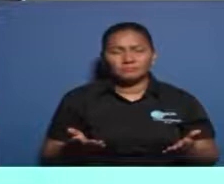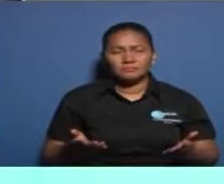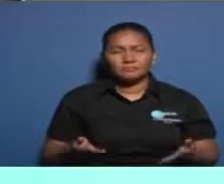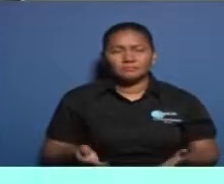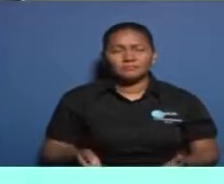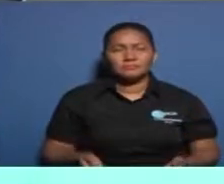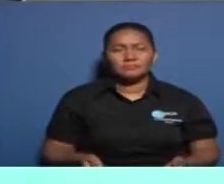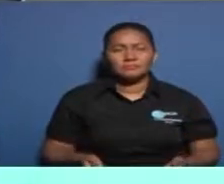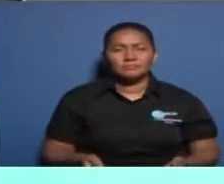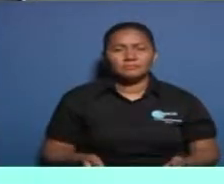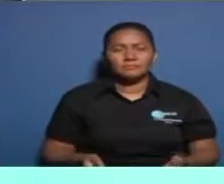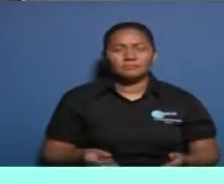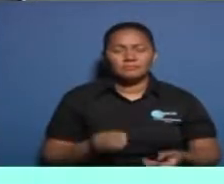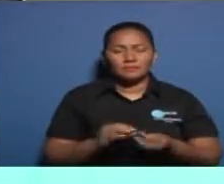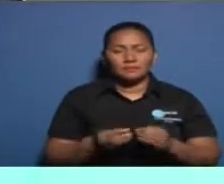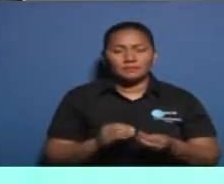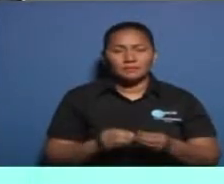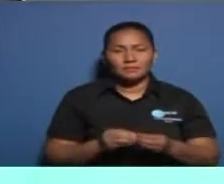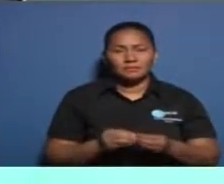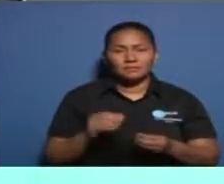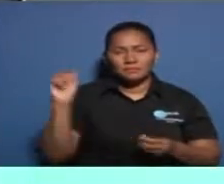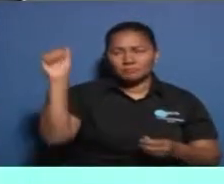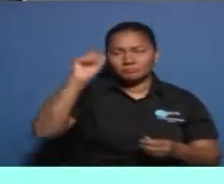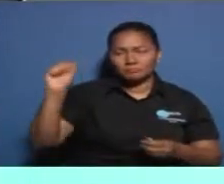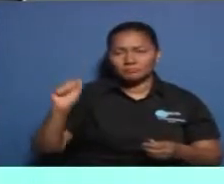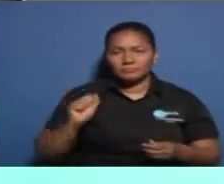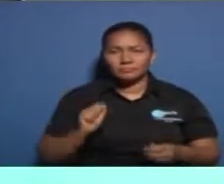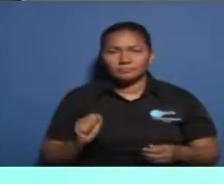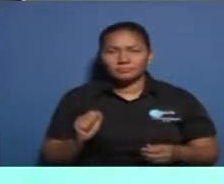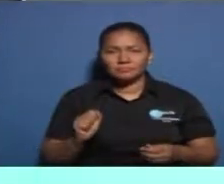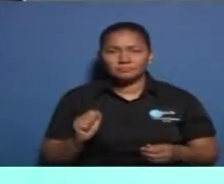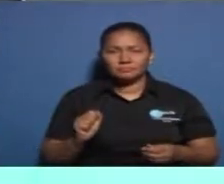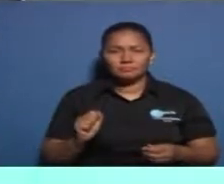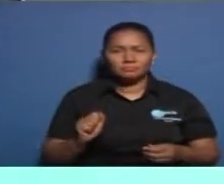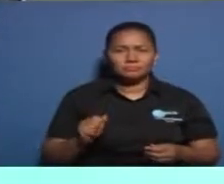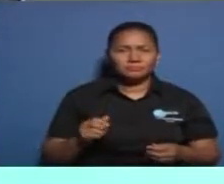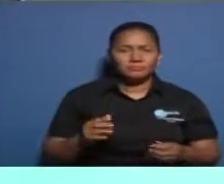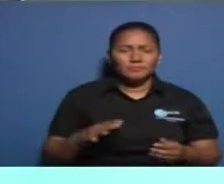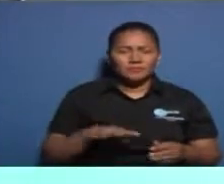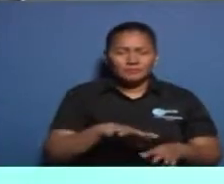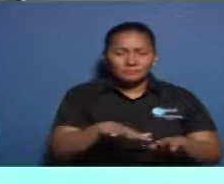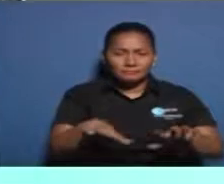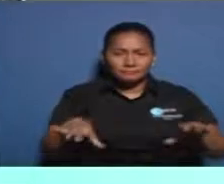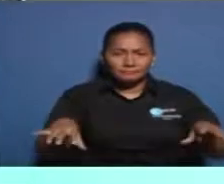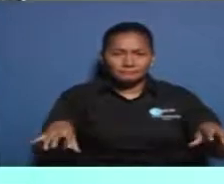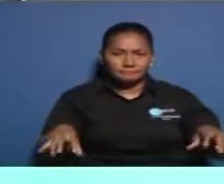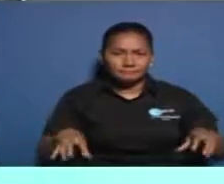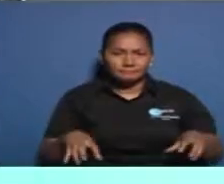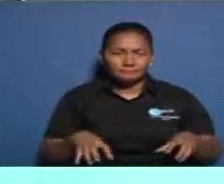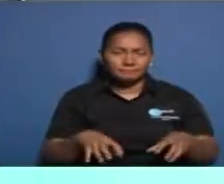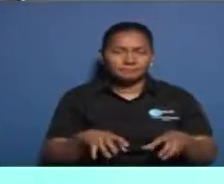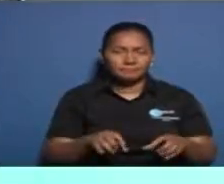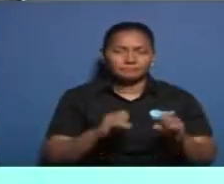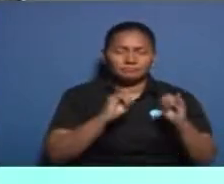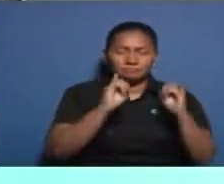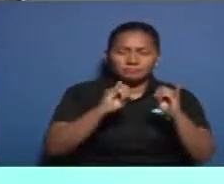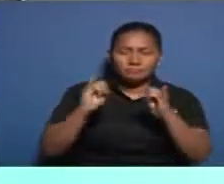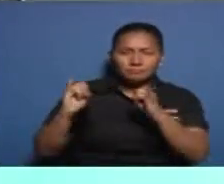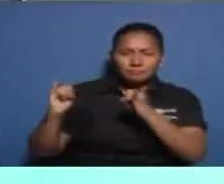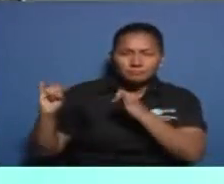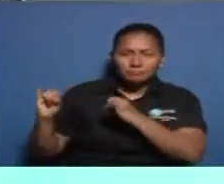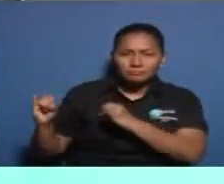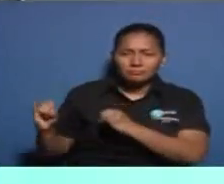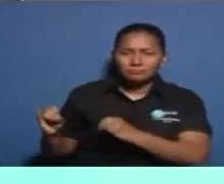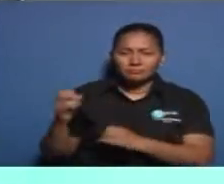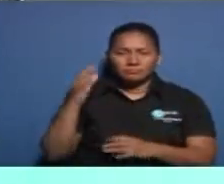entonces estadísticas que hay situaciones que no están llegando a estos espacios de las instituciones referentes para